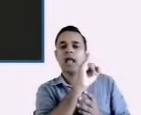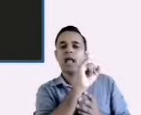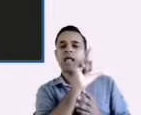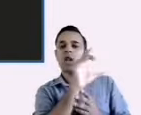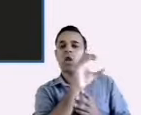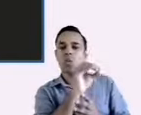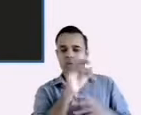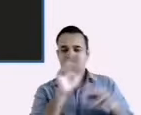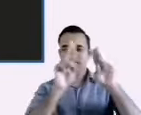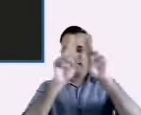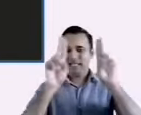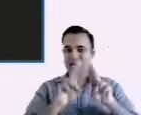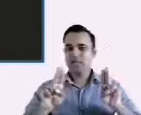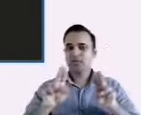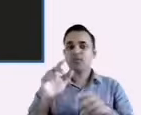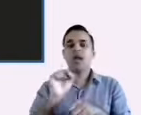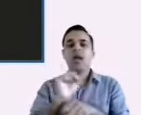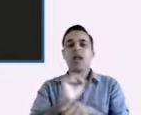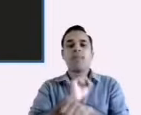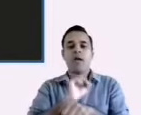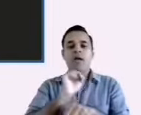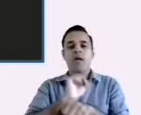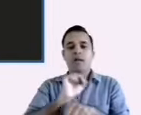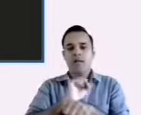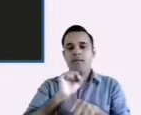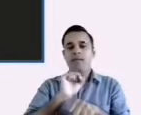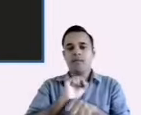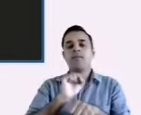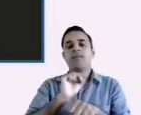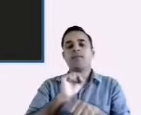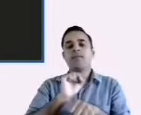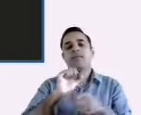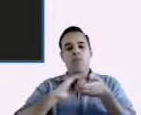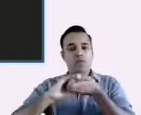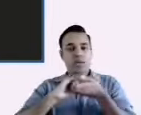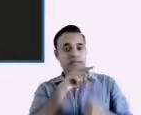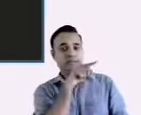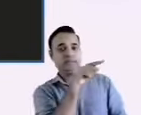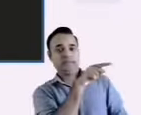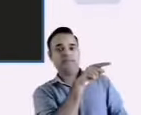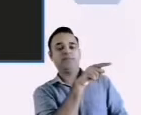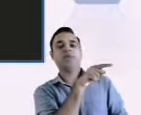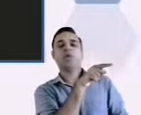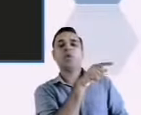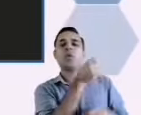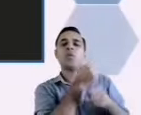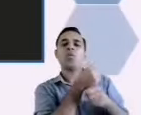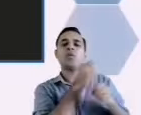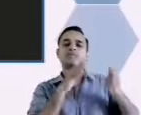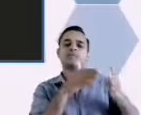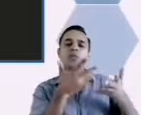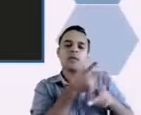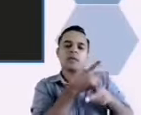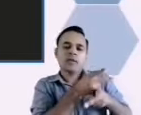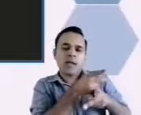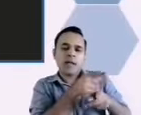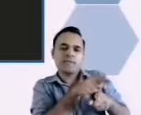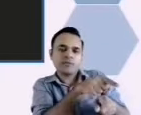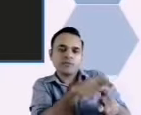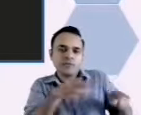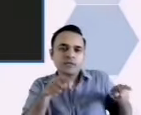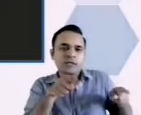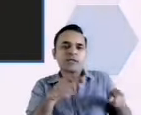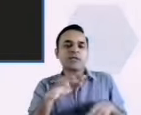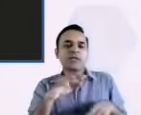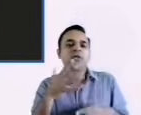de deslizamientos y la solidez para las nuevas edificaciones desde el punto de vista